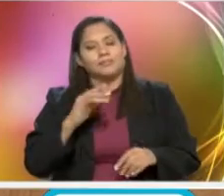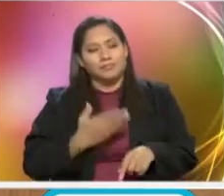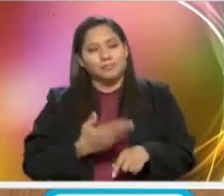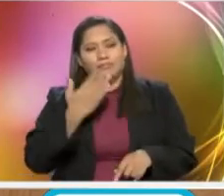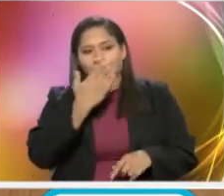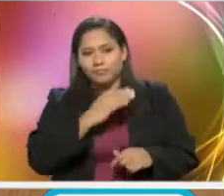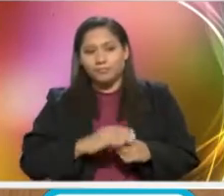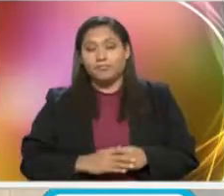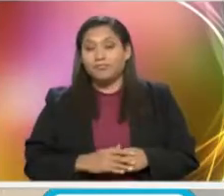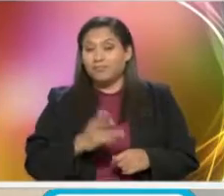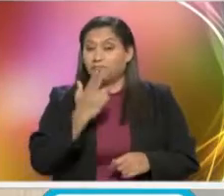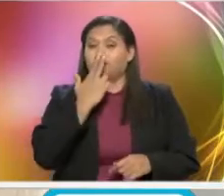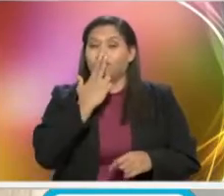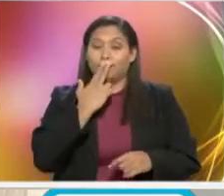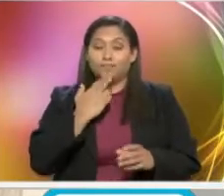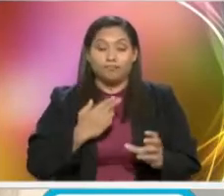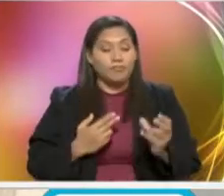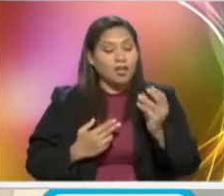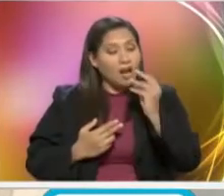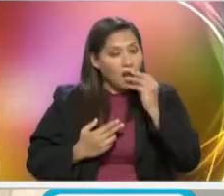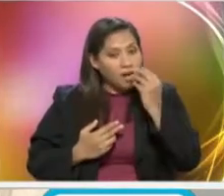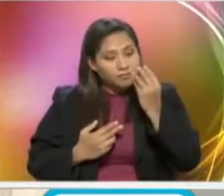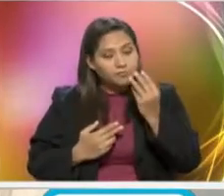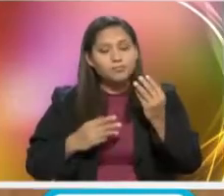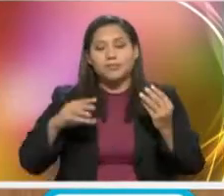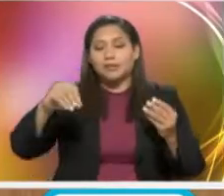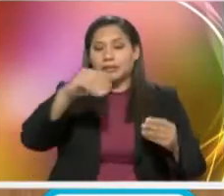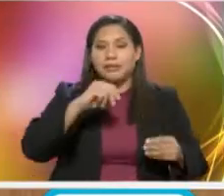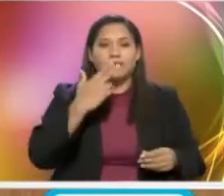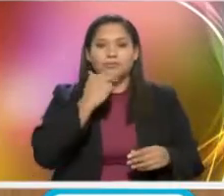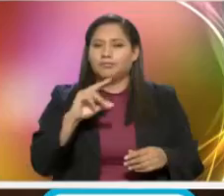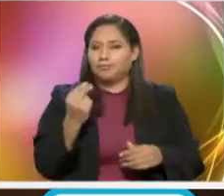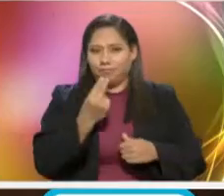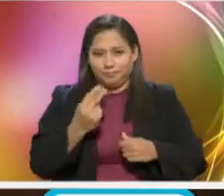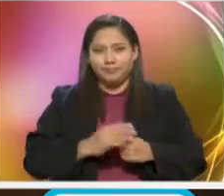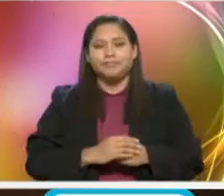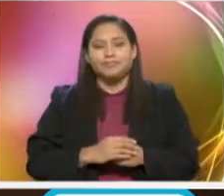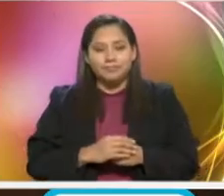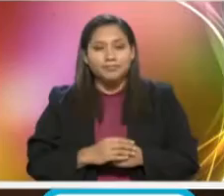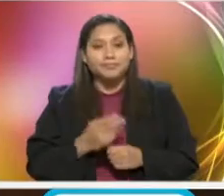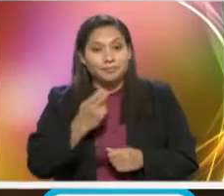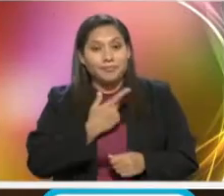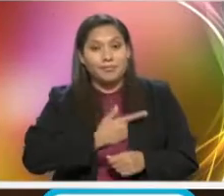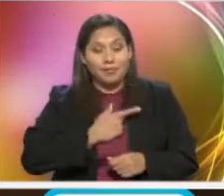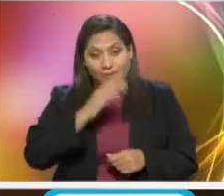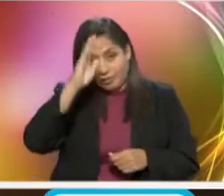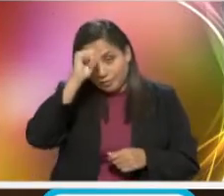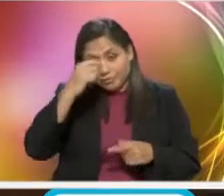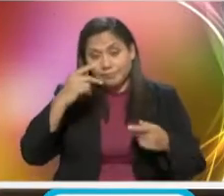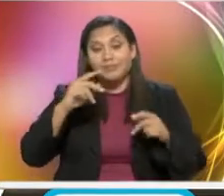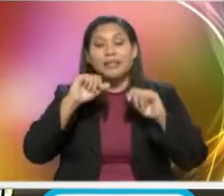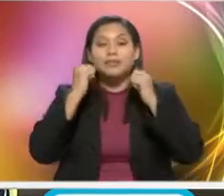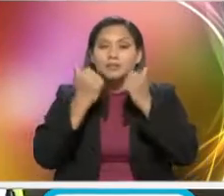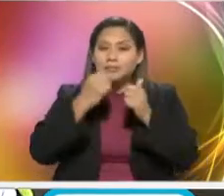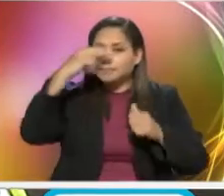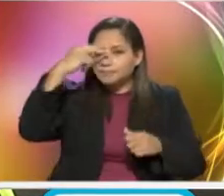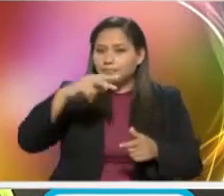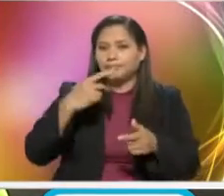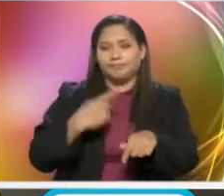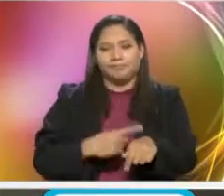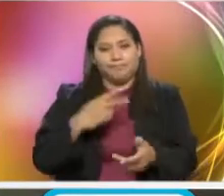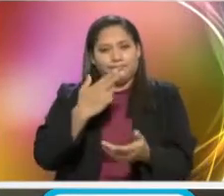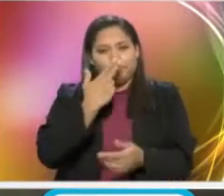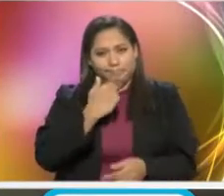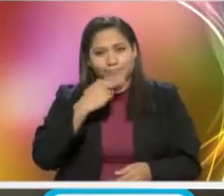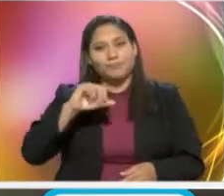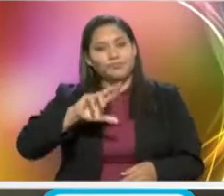más, está tan dulce, está tan bueno que Ajá. no le vas a poner ni azúcar, ¿no? Eso me gusta. Oye, recuerden que esta receta está avalada por la Asociación Mexicana de